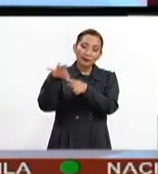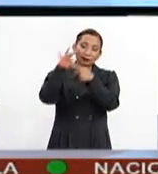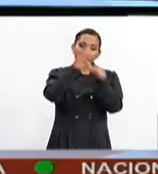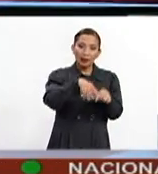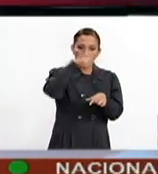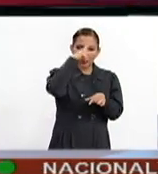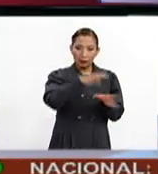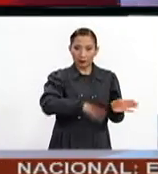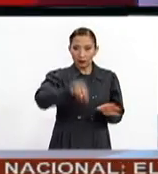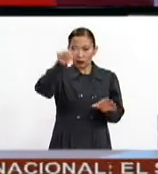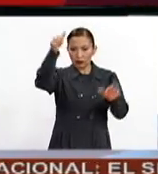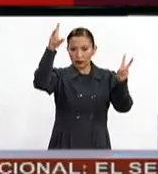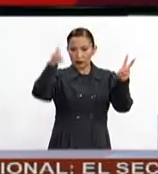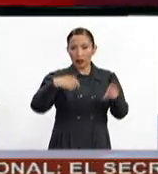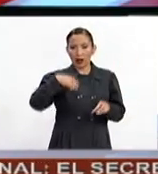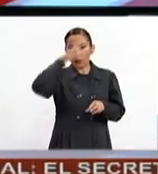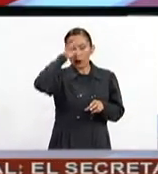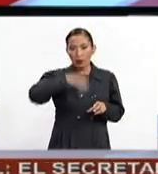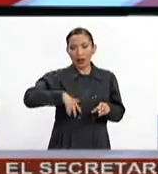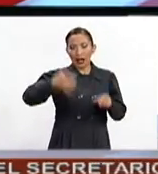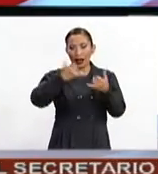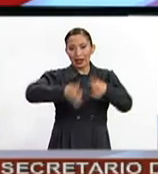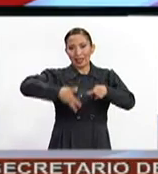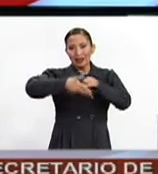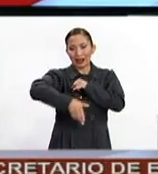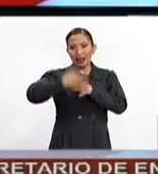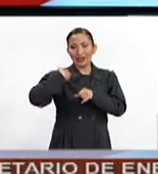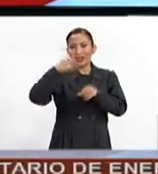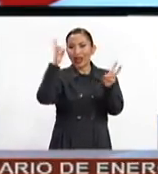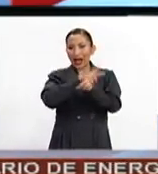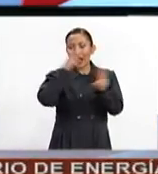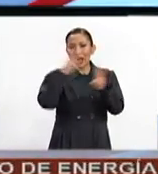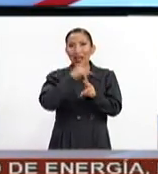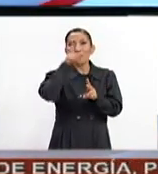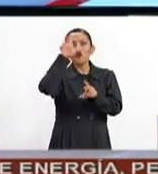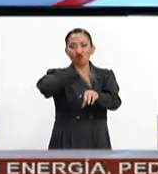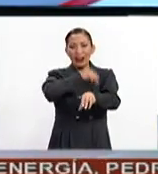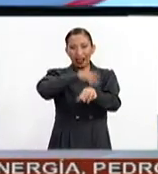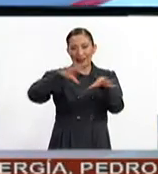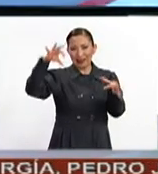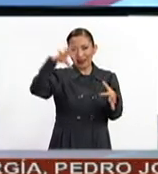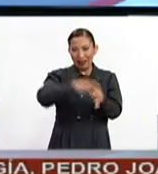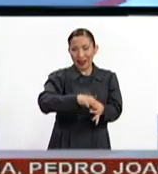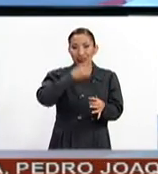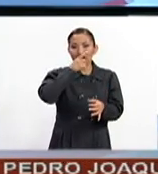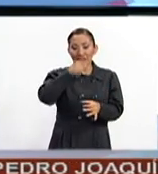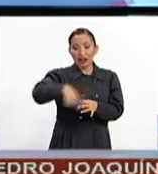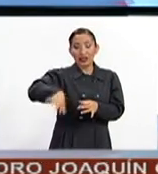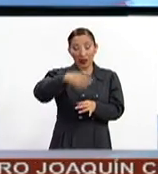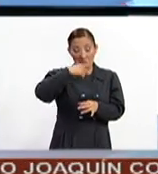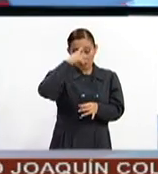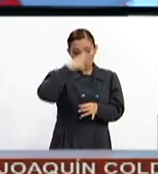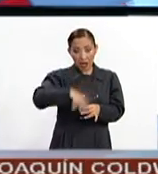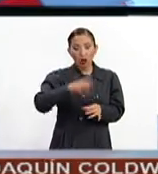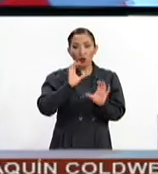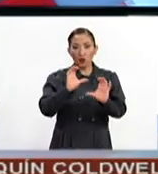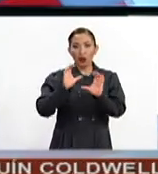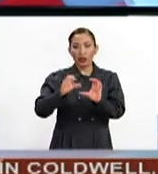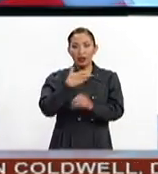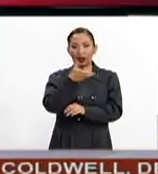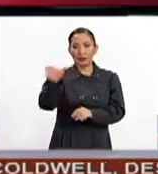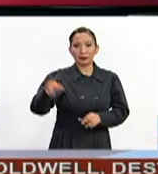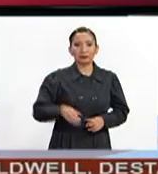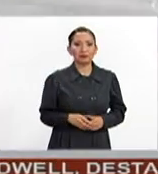extradición. En otros temas, en Coahuila, al inaugurar un parque eólico, el presidente Enrique Peña Nieto reafirmó el compromiso de México con el medio ambiente.